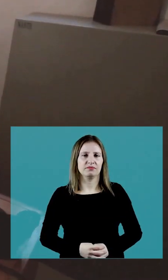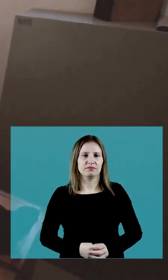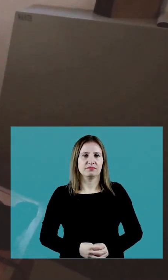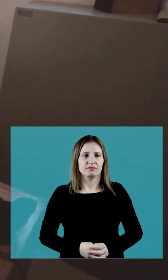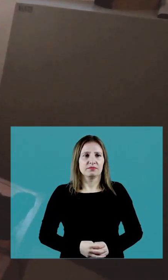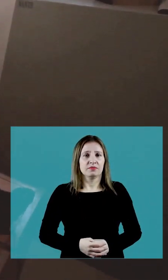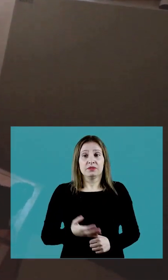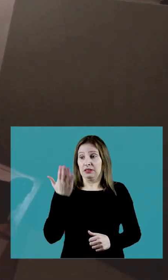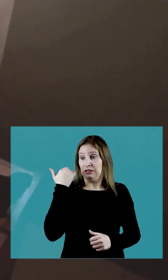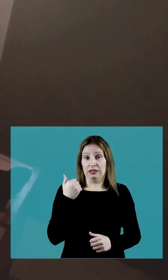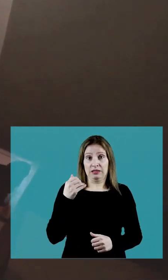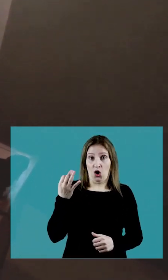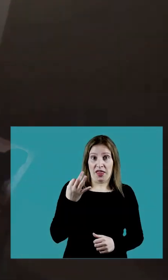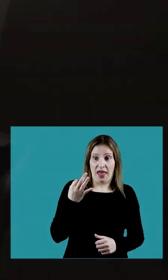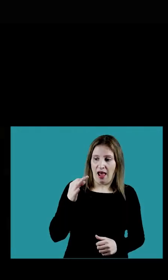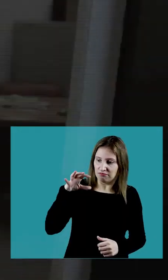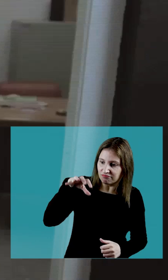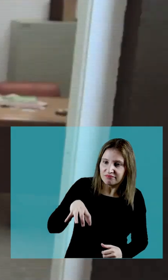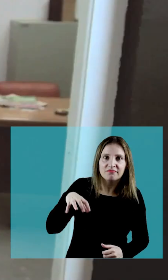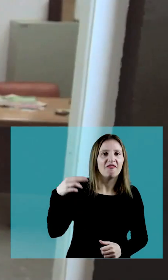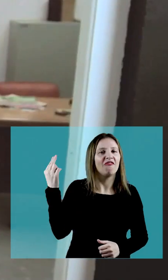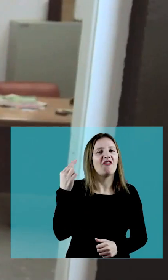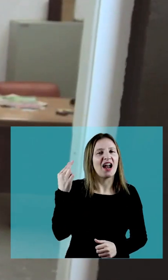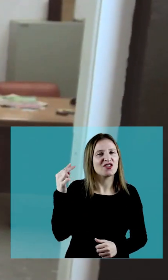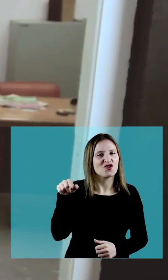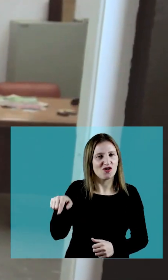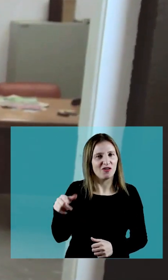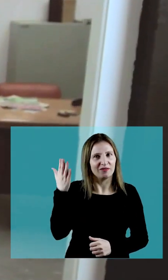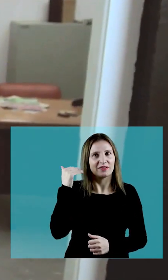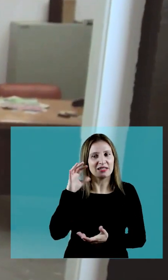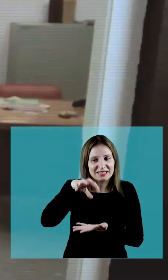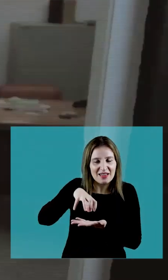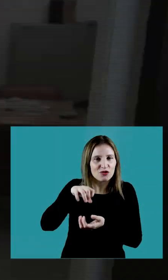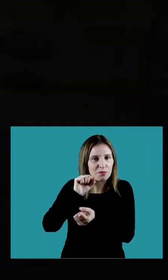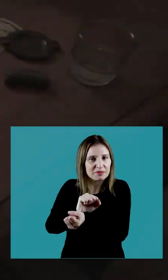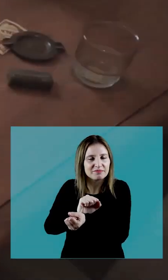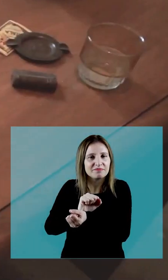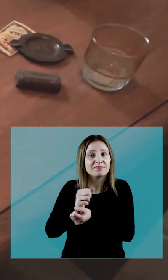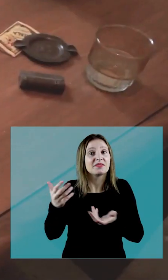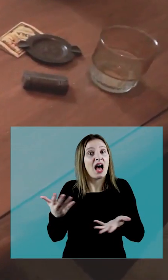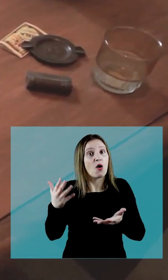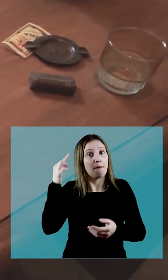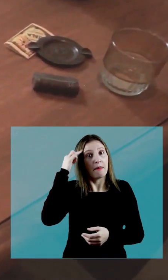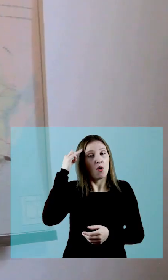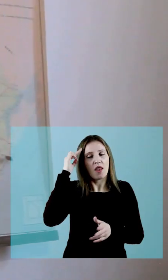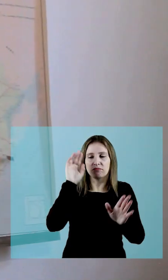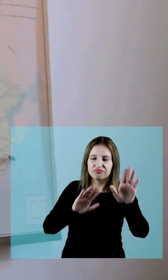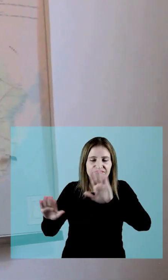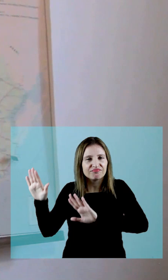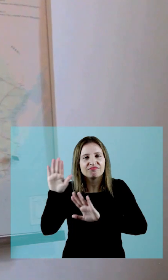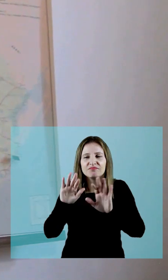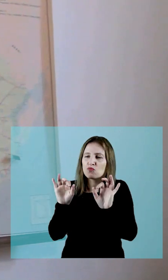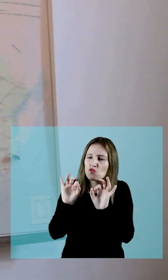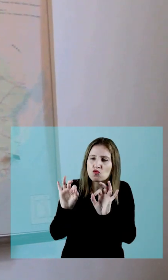Originalmente este era el baño del centro clandestino de detención y ahora en el sitio de memoria se hizo una reconstrucción, tal como